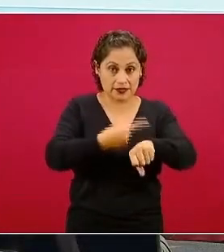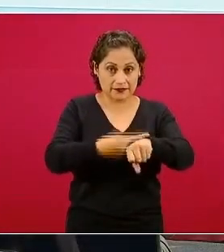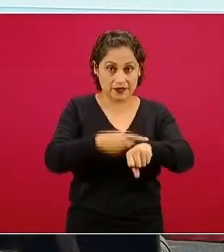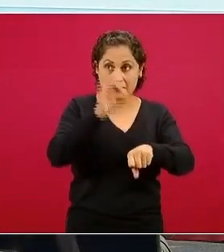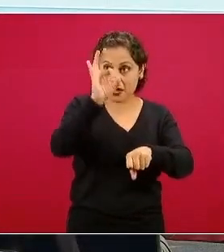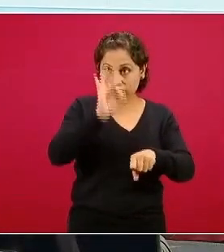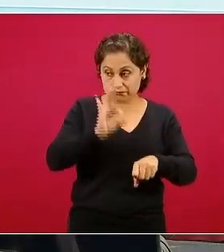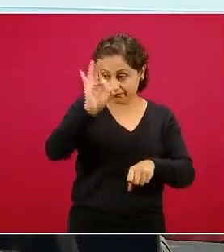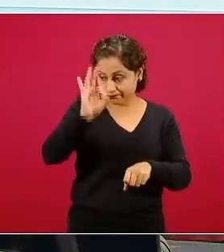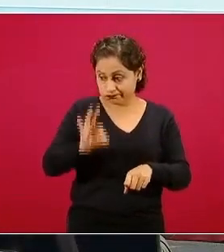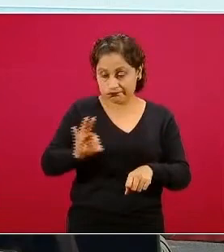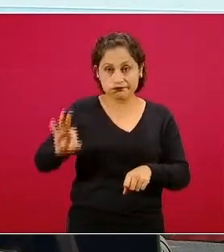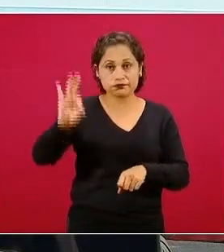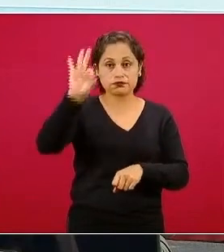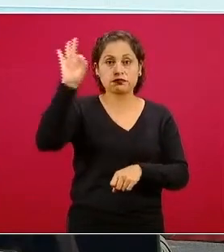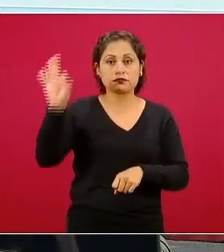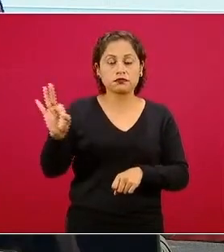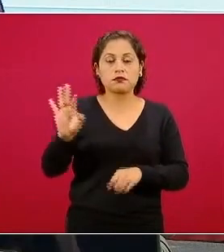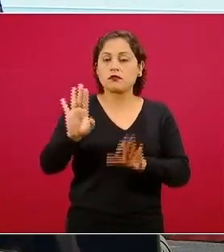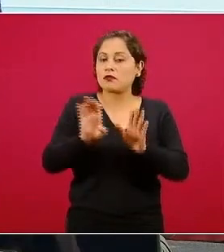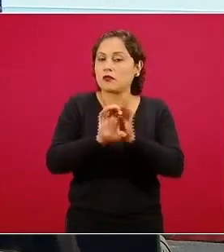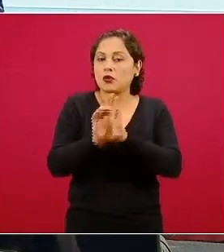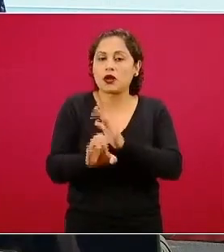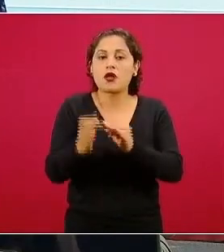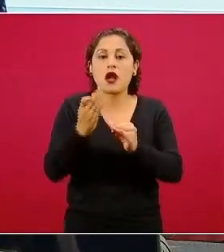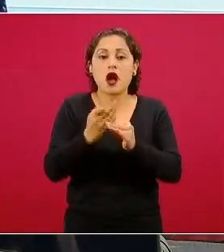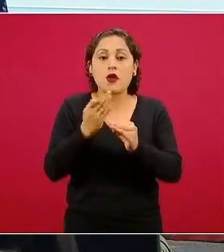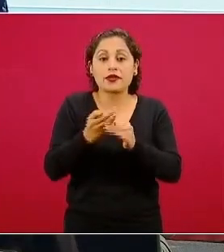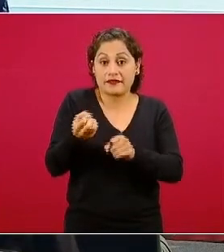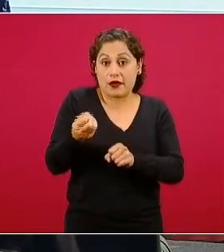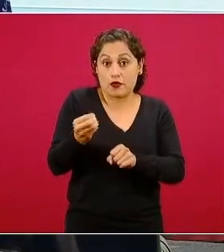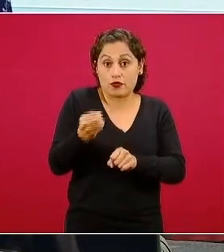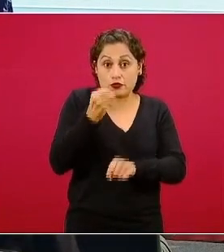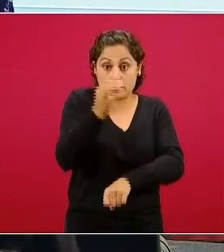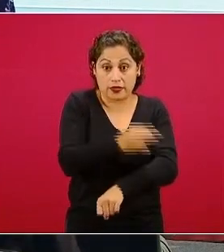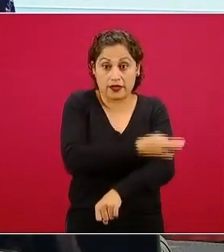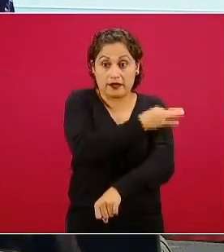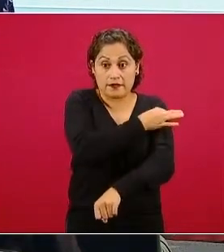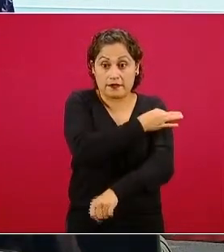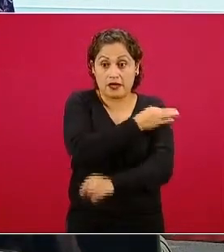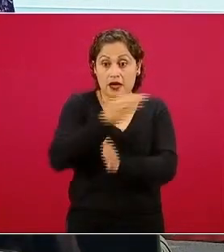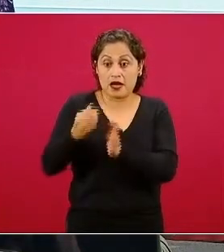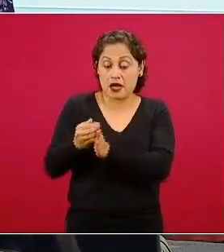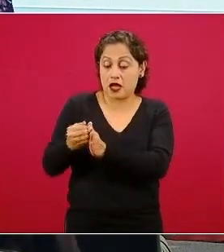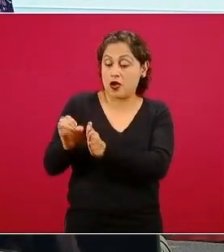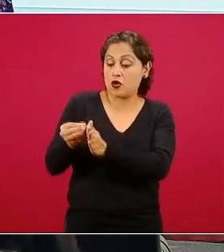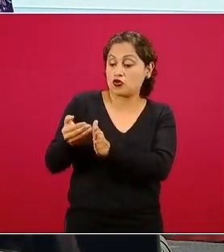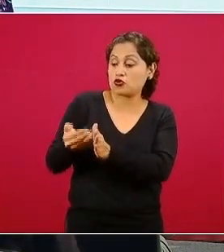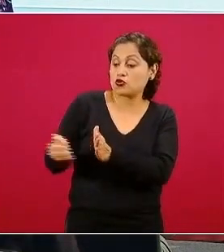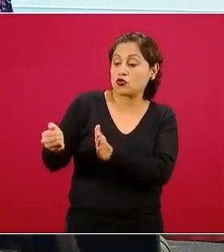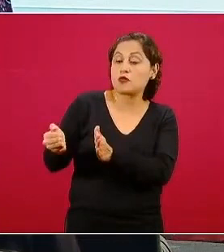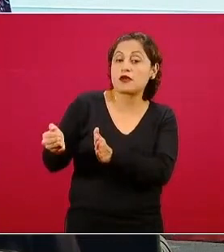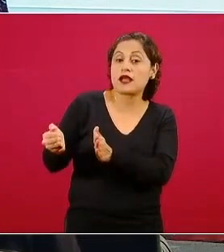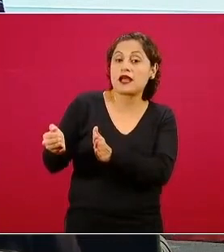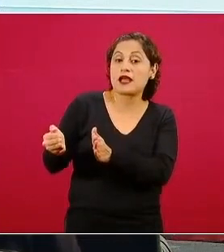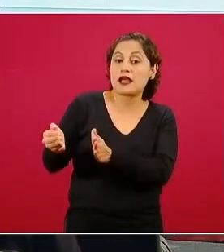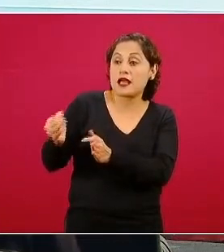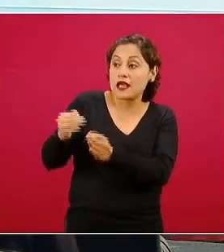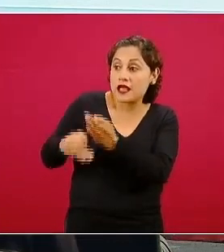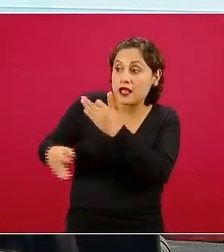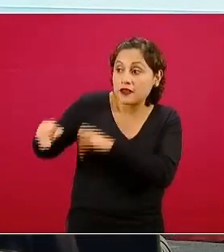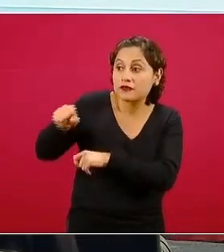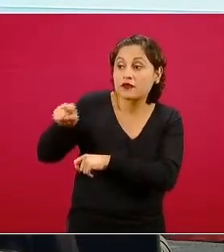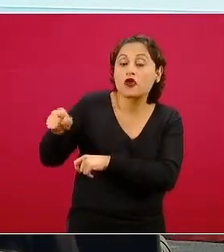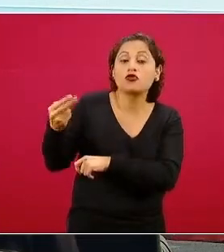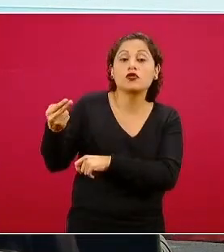nos vacunamos ahorita en octubre, todos estos van a ser casos, porque les acabo de